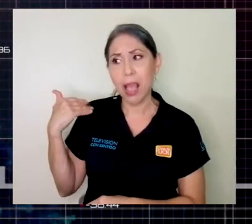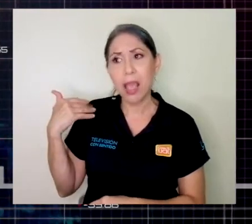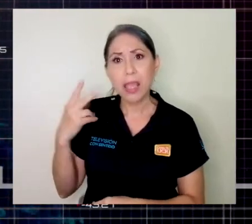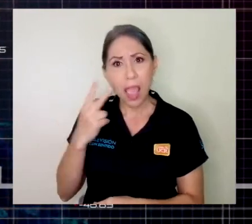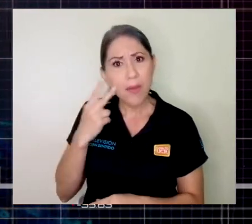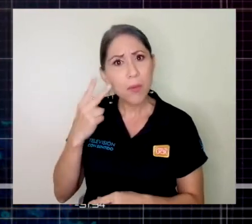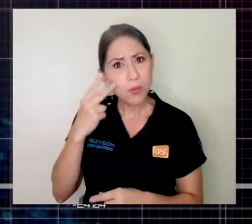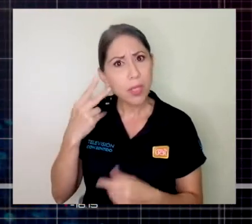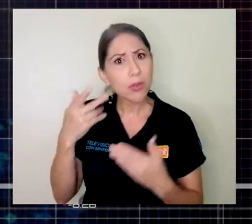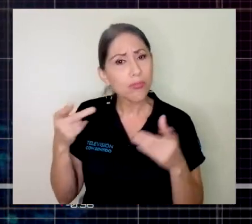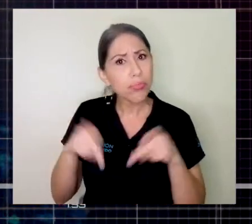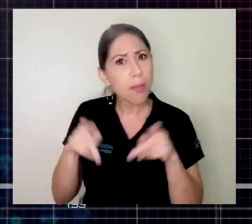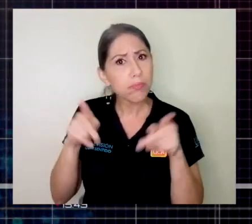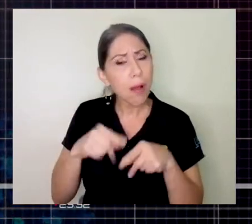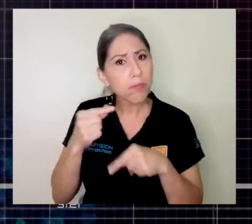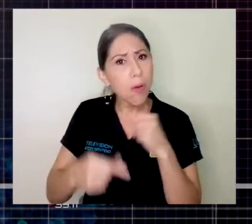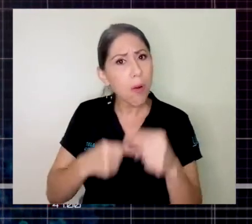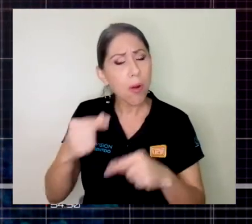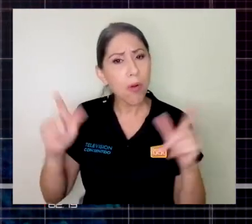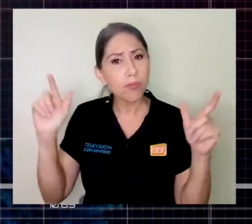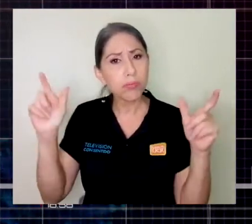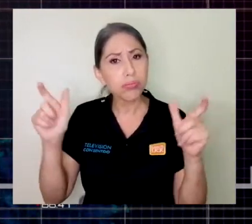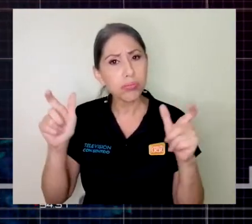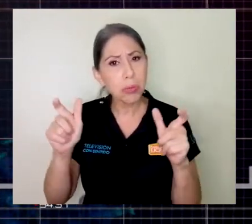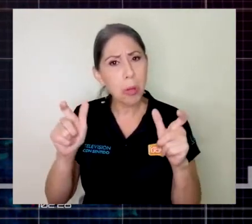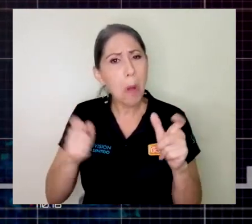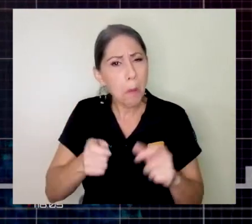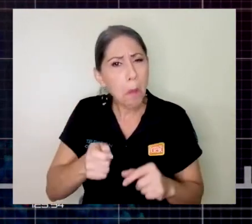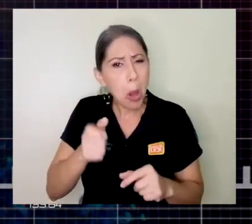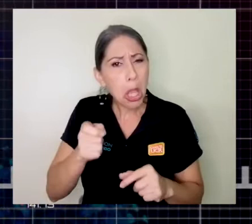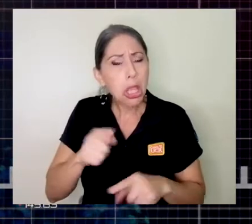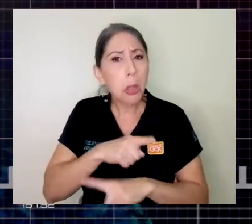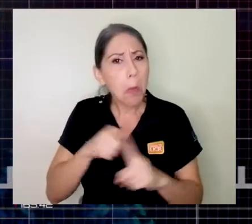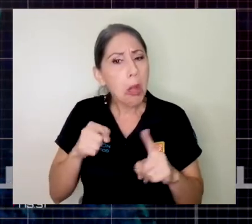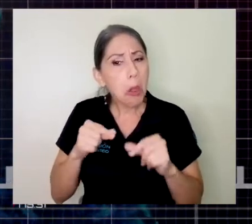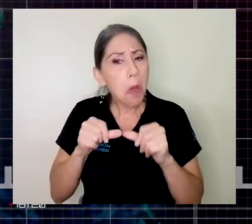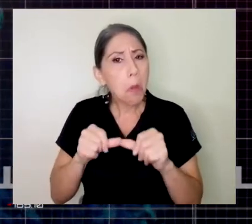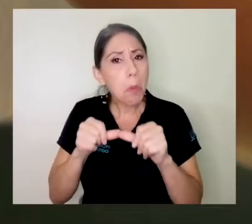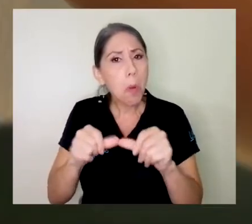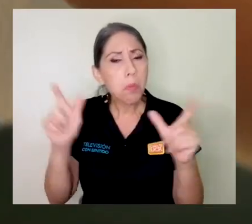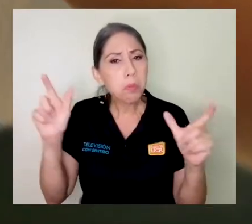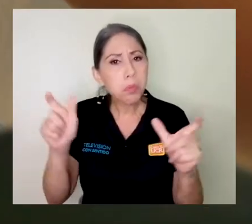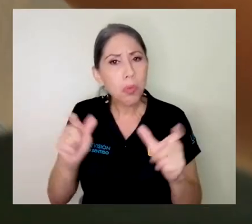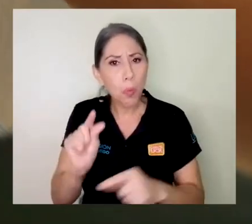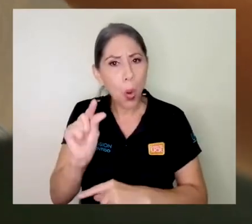un decrecimiento paulatino, leve, pero sostenido.